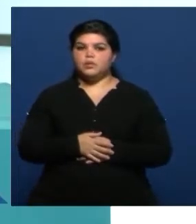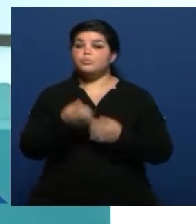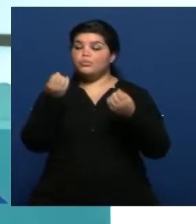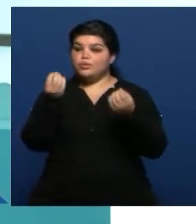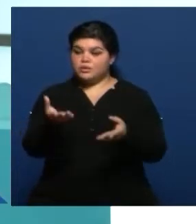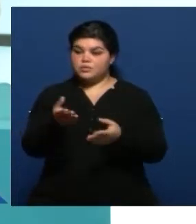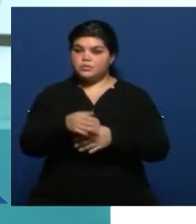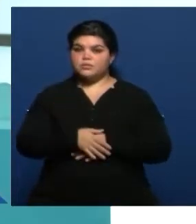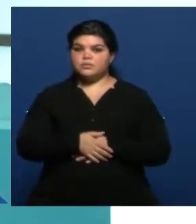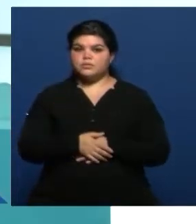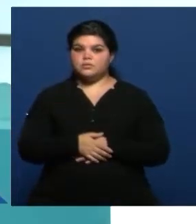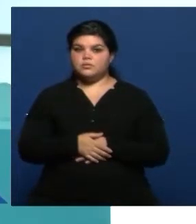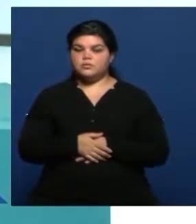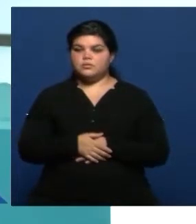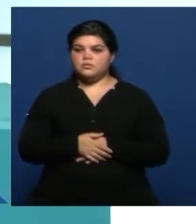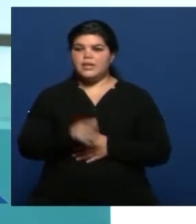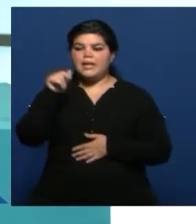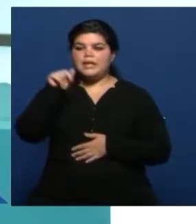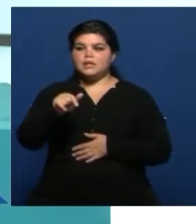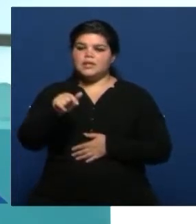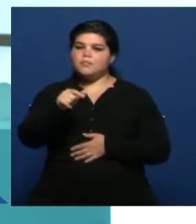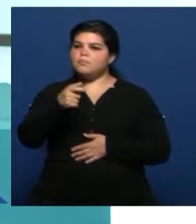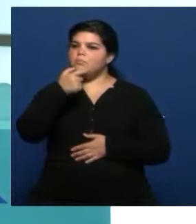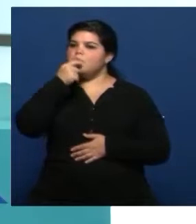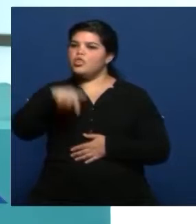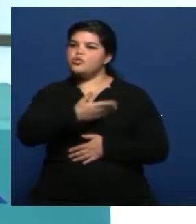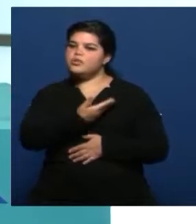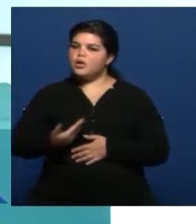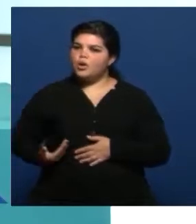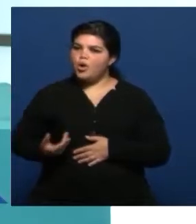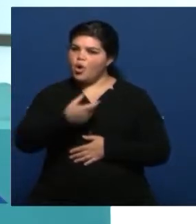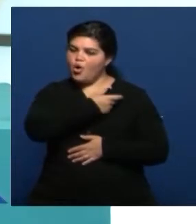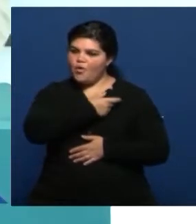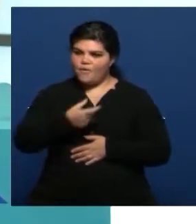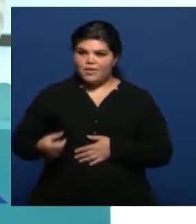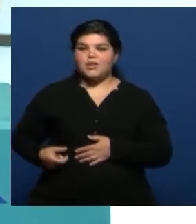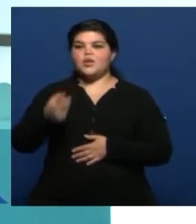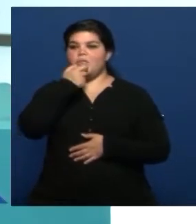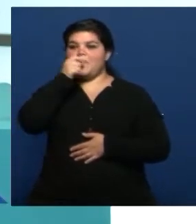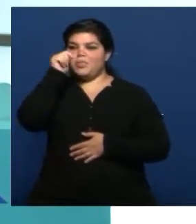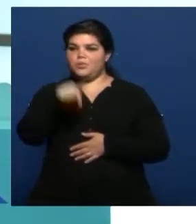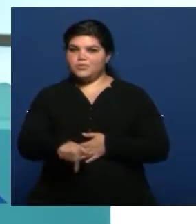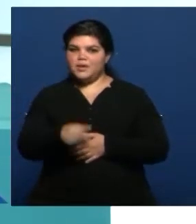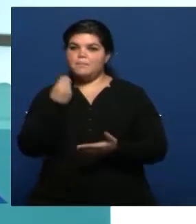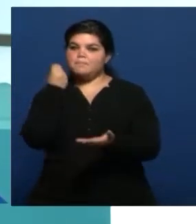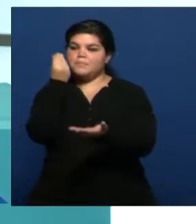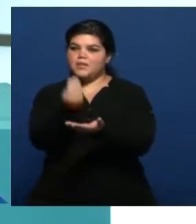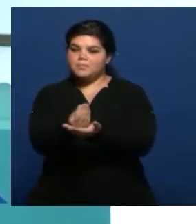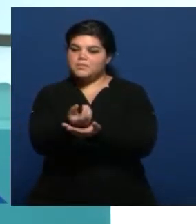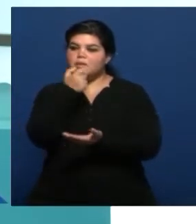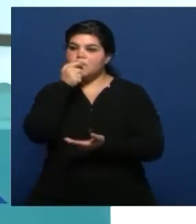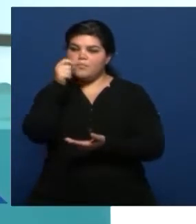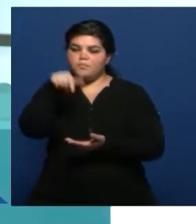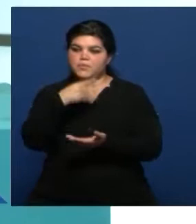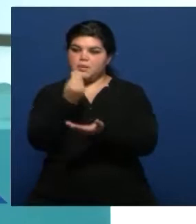creemos que el Estado de la provincia de Mendoza, los gobernantes de la provincia, representados en este caso por la Dirección